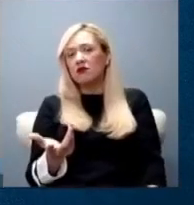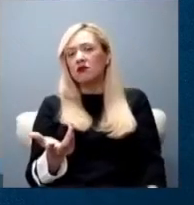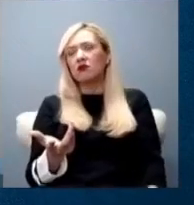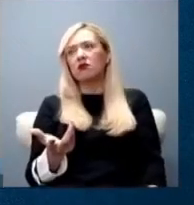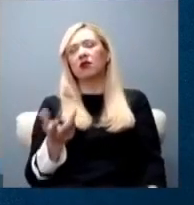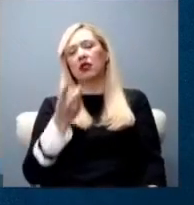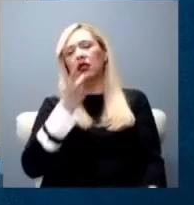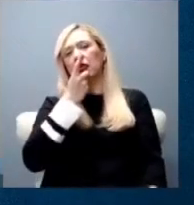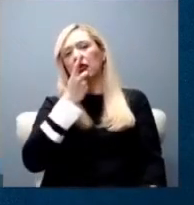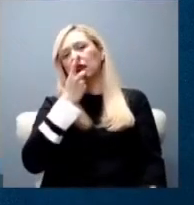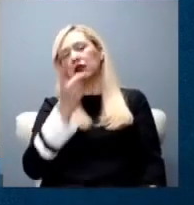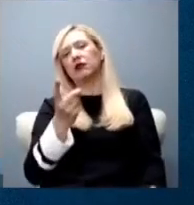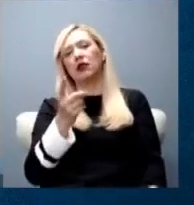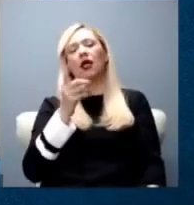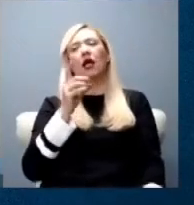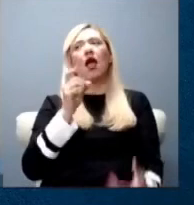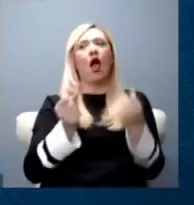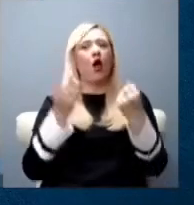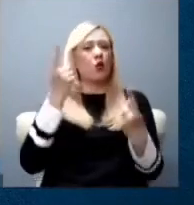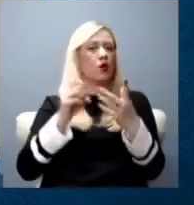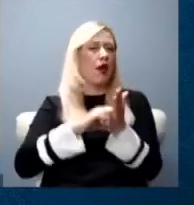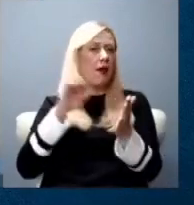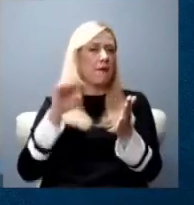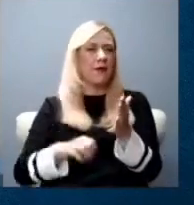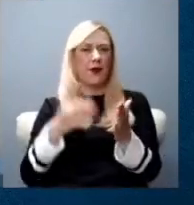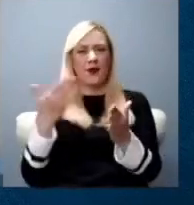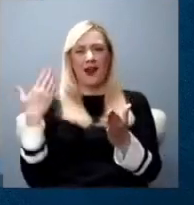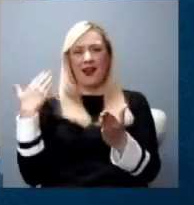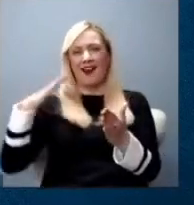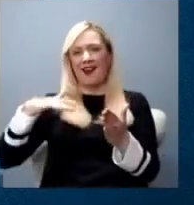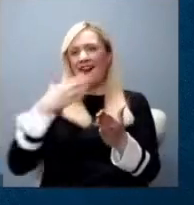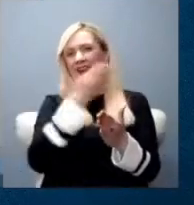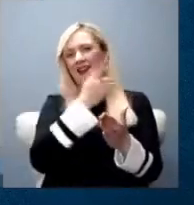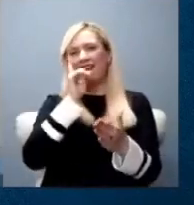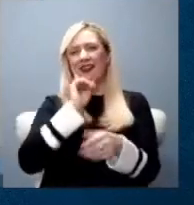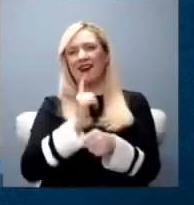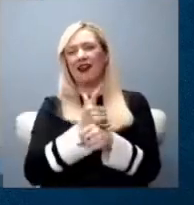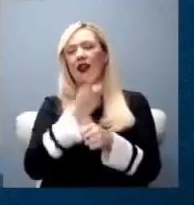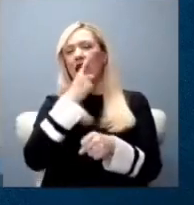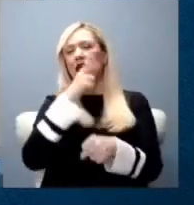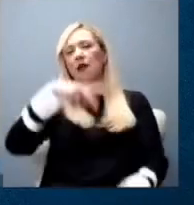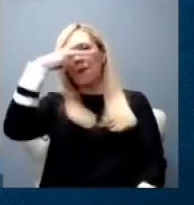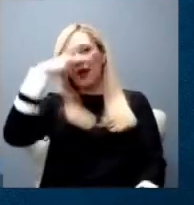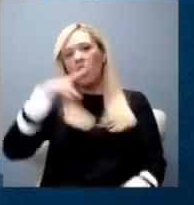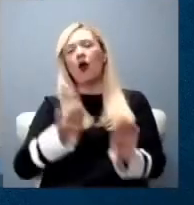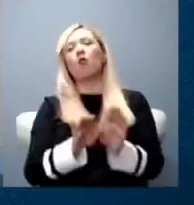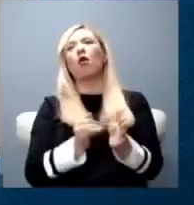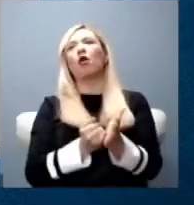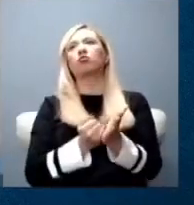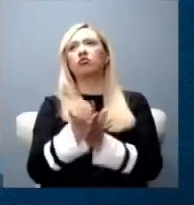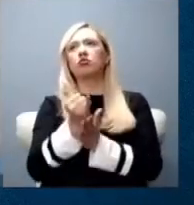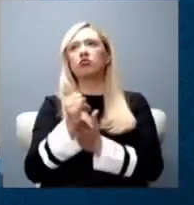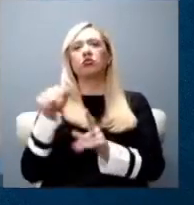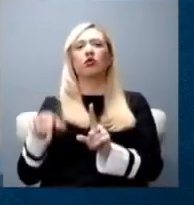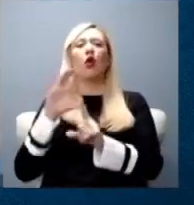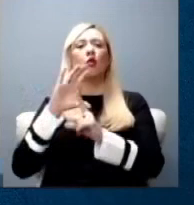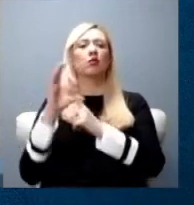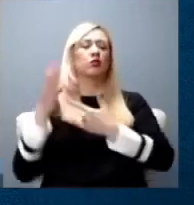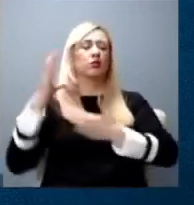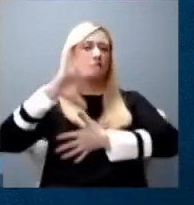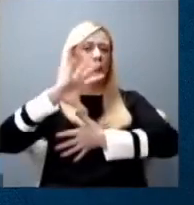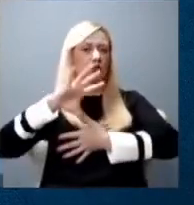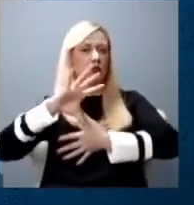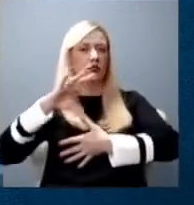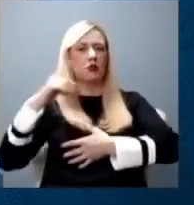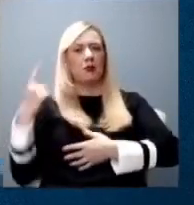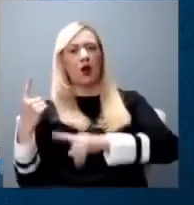se refirió a algunos ejemplos, ¿no? En concreto con relación a México, ¿no? Decisiones en la cual la Comisión Interamericana primero y luego la